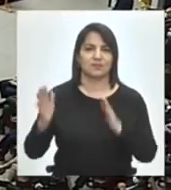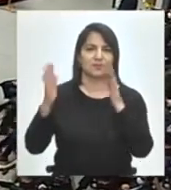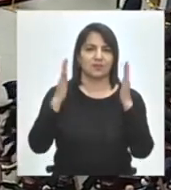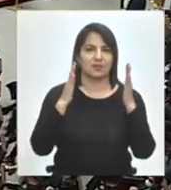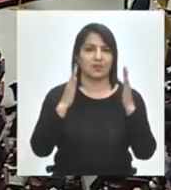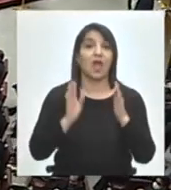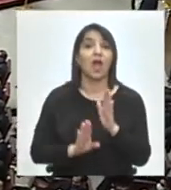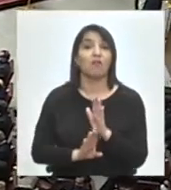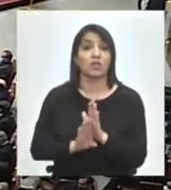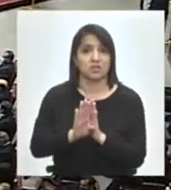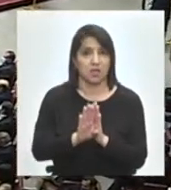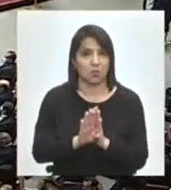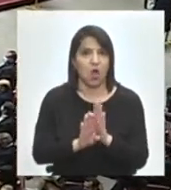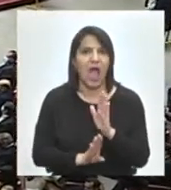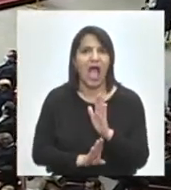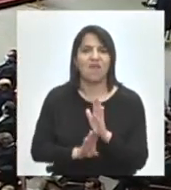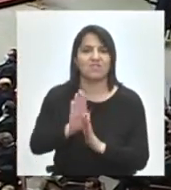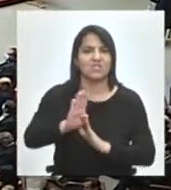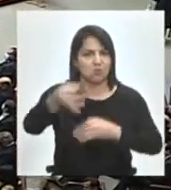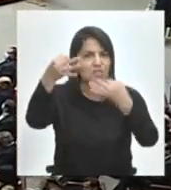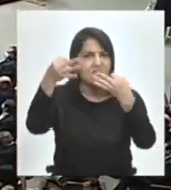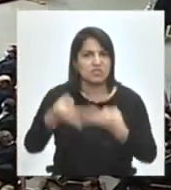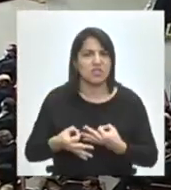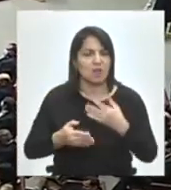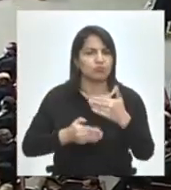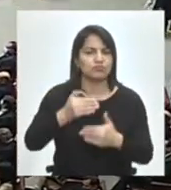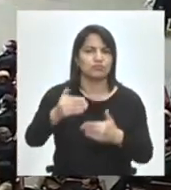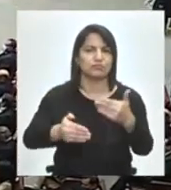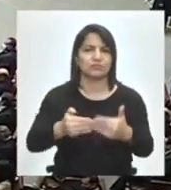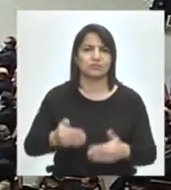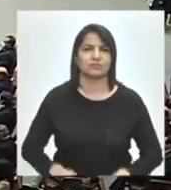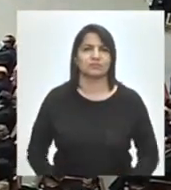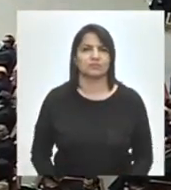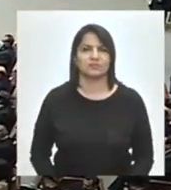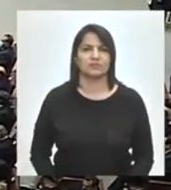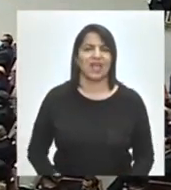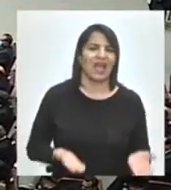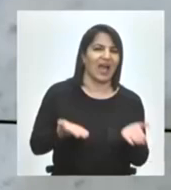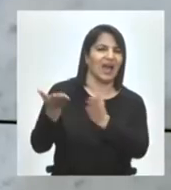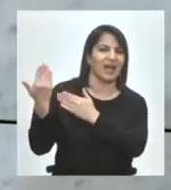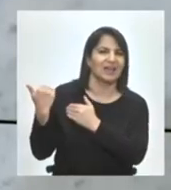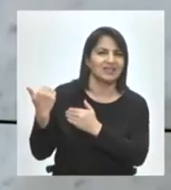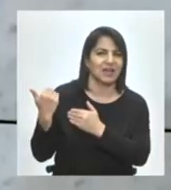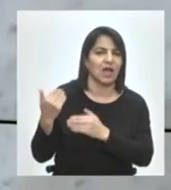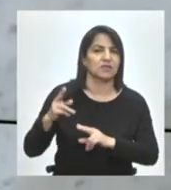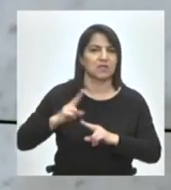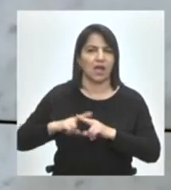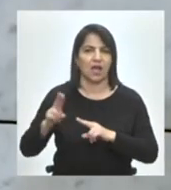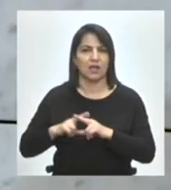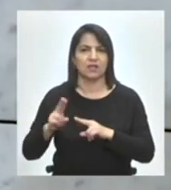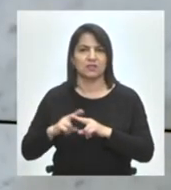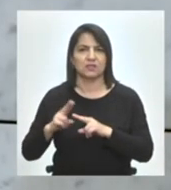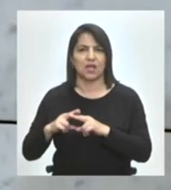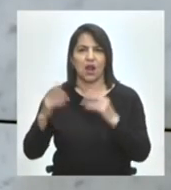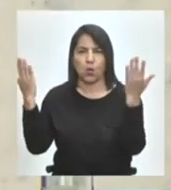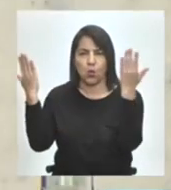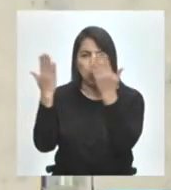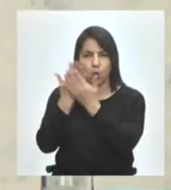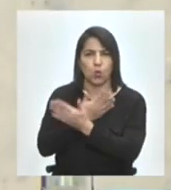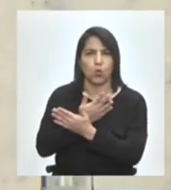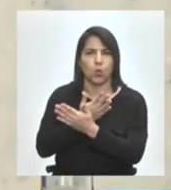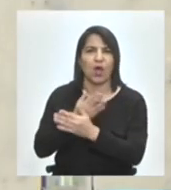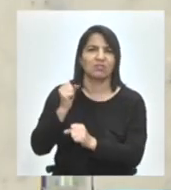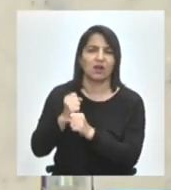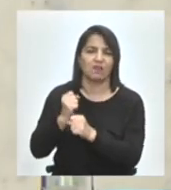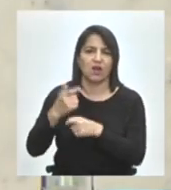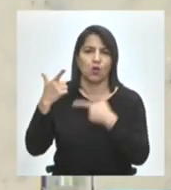Avancemos, avancemos decididamente y dejemos atrás las prácticas que oscurecieron la actividad política.